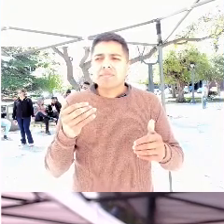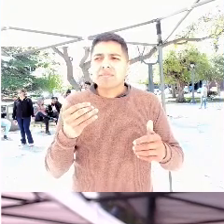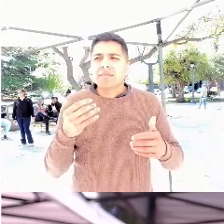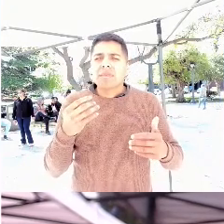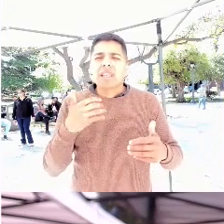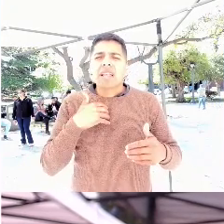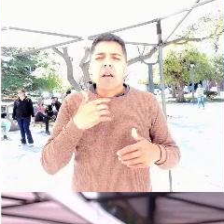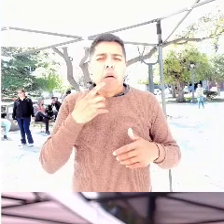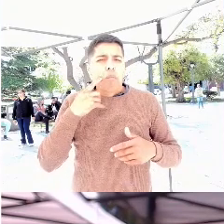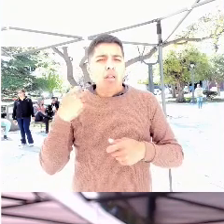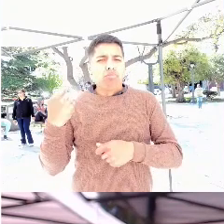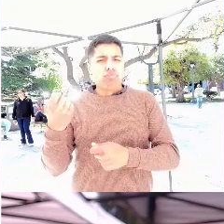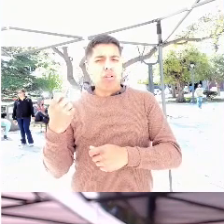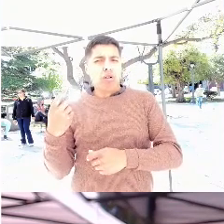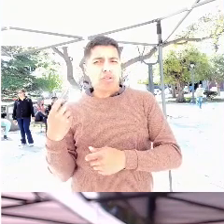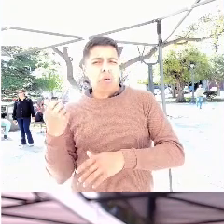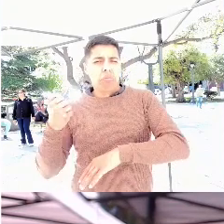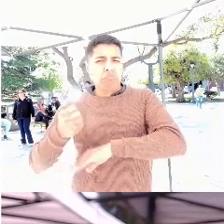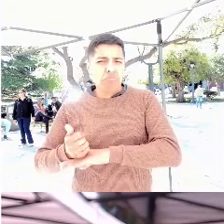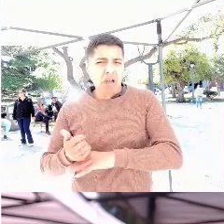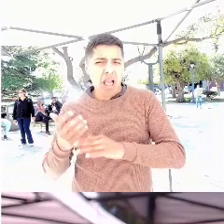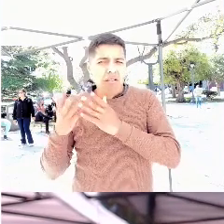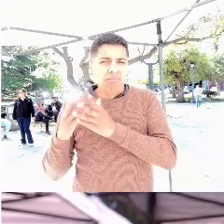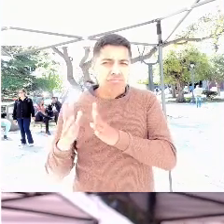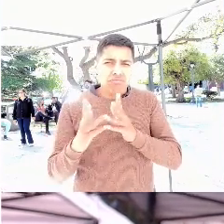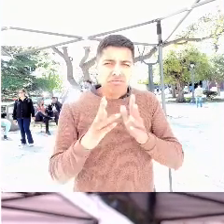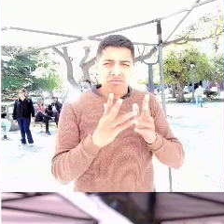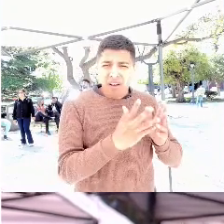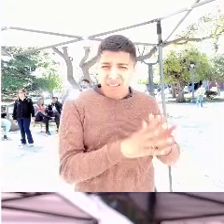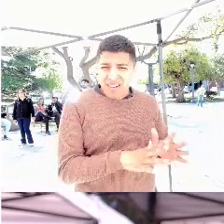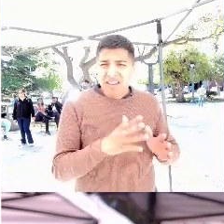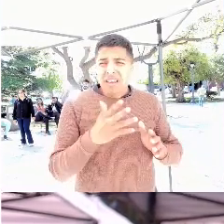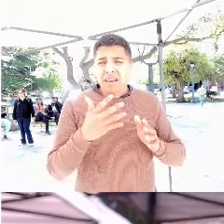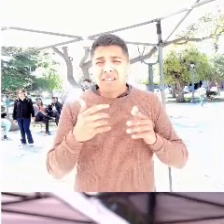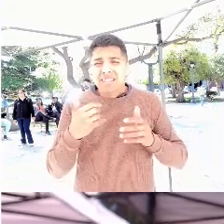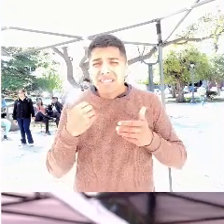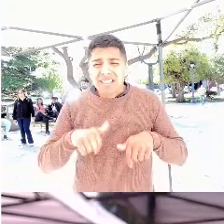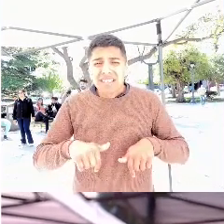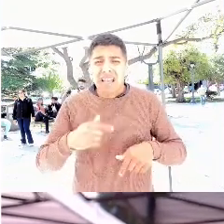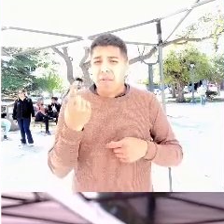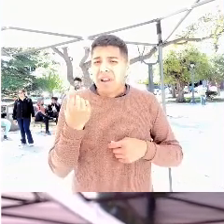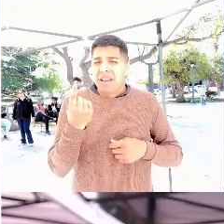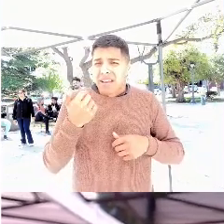nuestro departamento, generando una mayor desarrollo